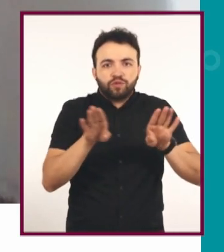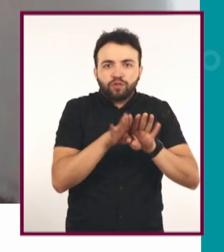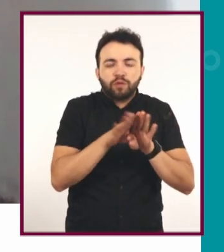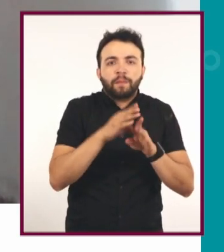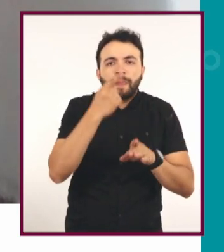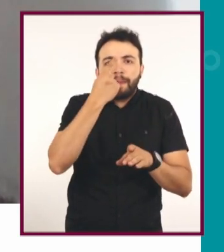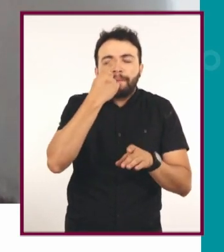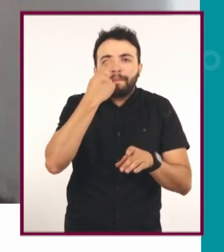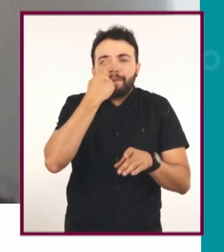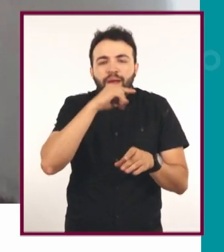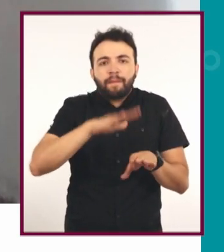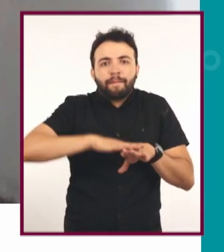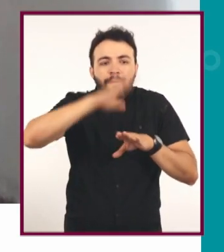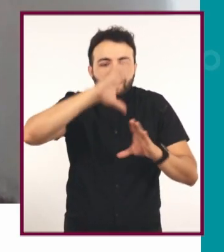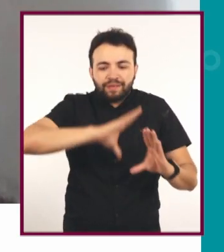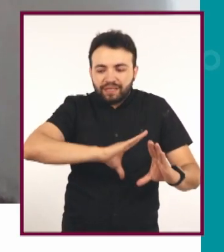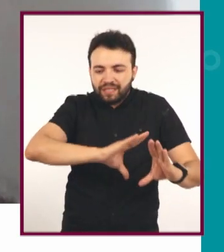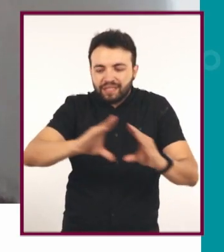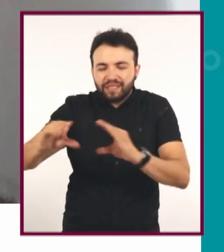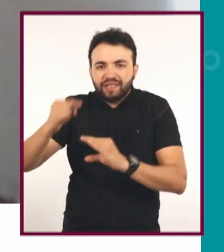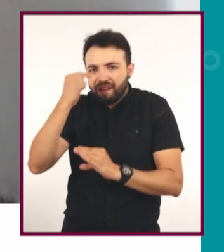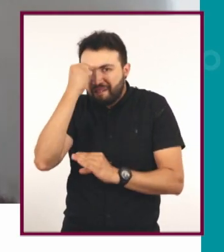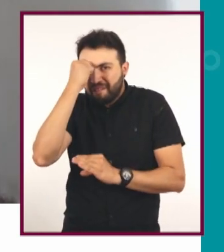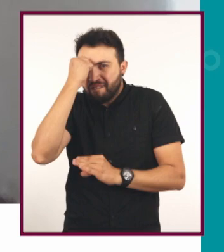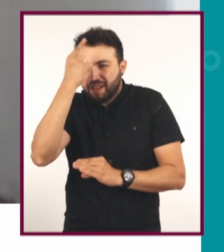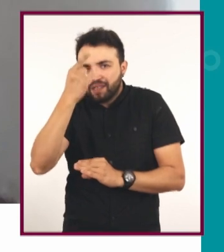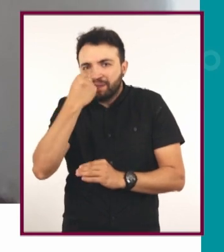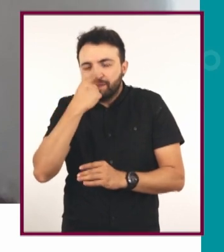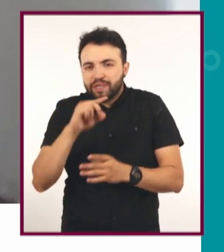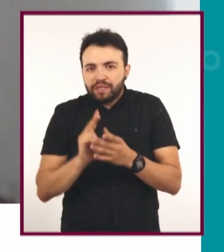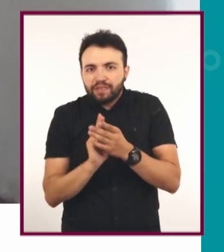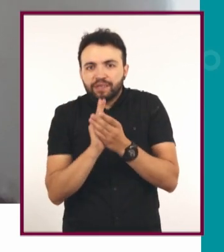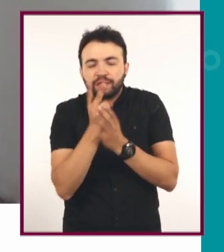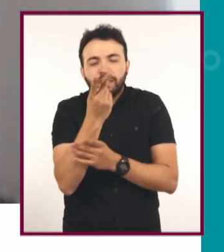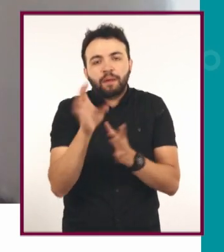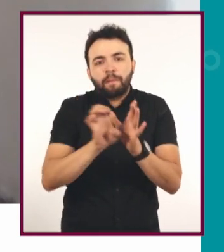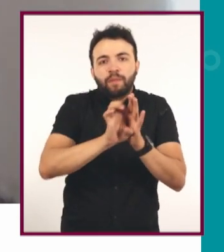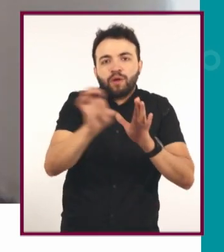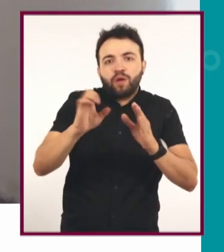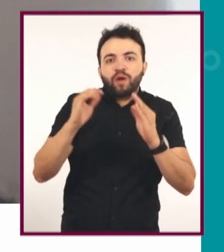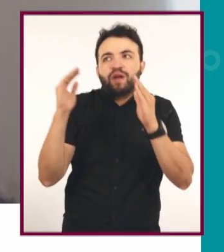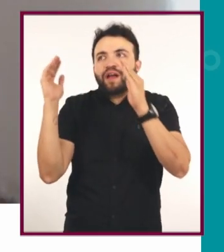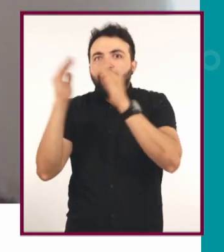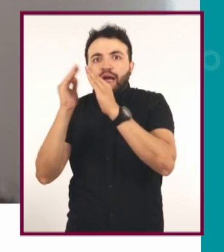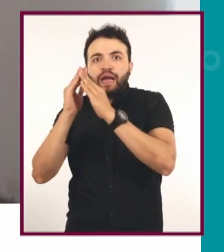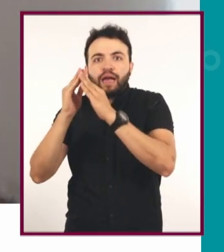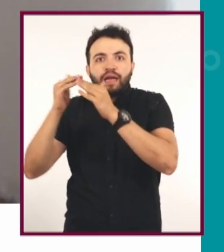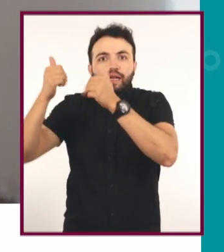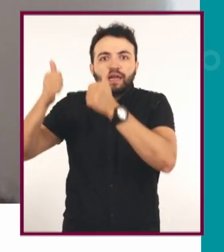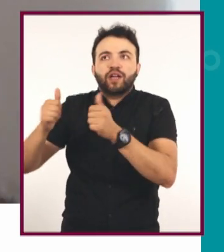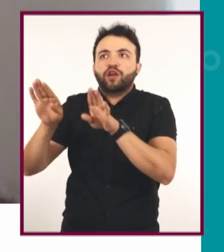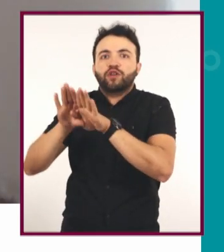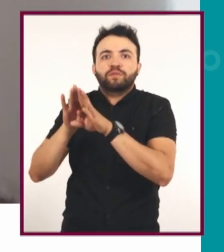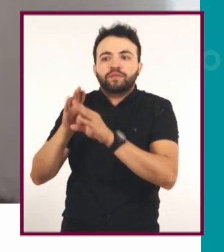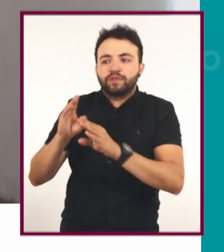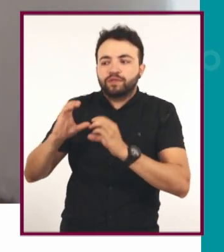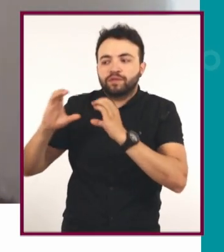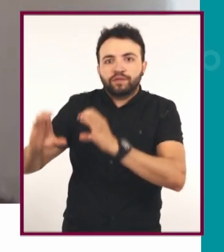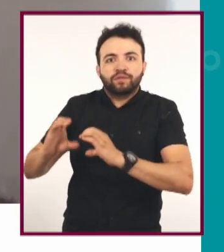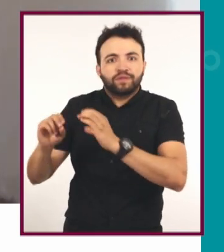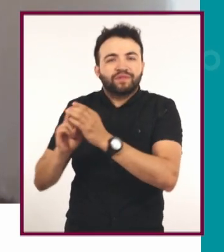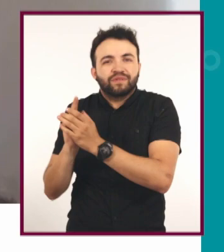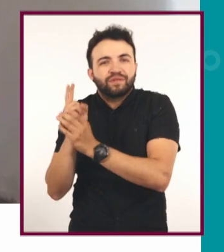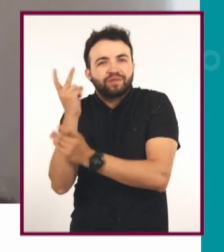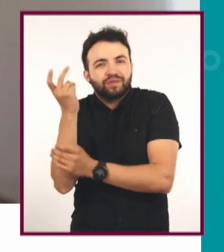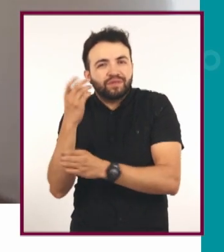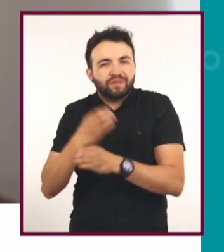más pues, aterrizado con fines prácticos de cómo poder mantener la diversidad de plantas, por ejemplo, en tu propia